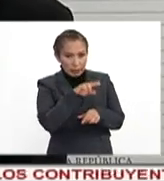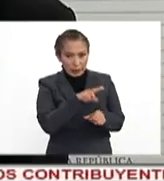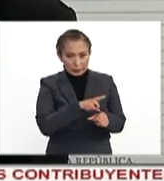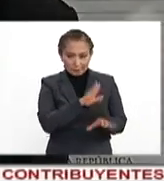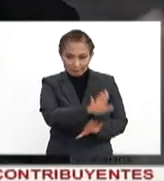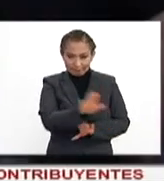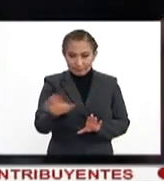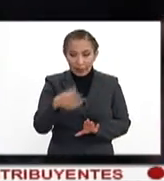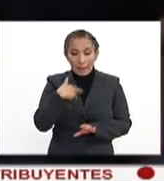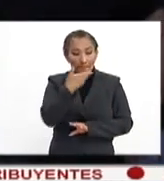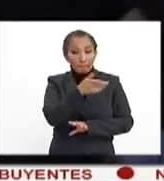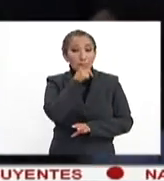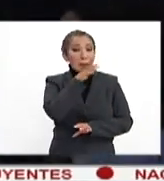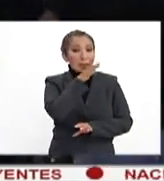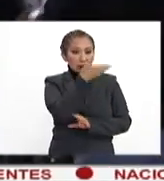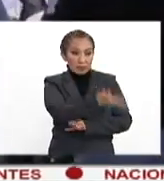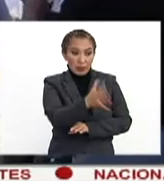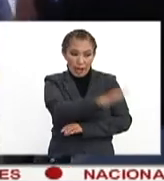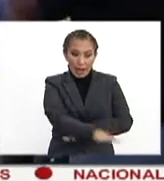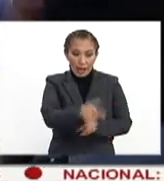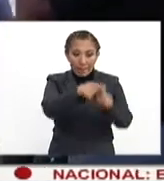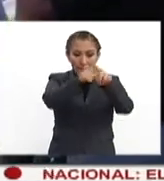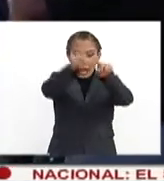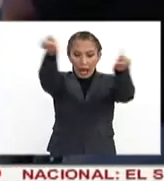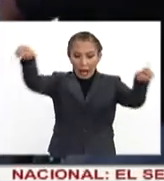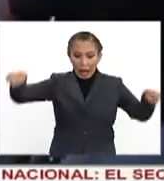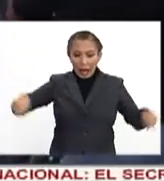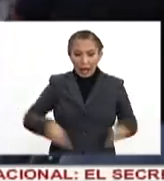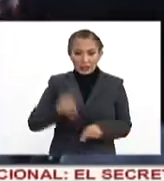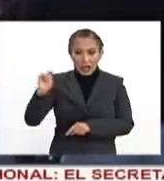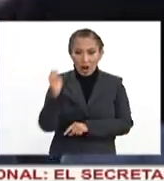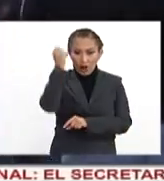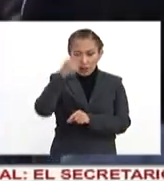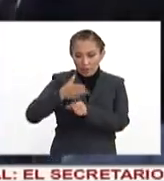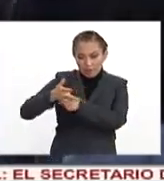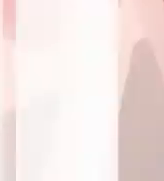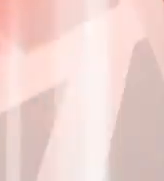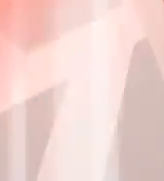A petición de los padres se ampliará el área de búsqueda con alta tecnología.